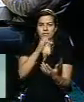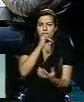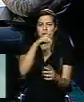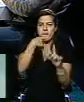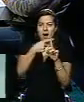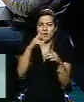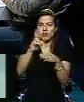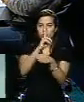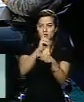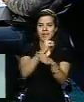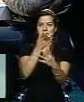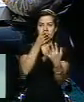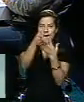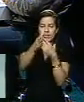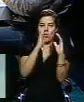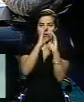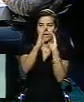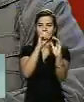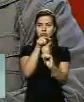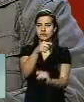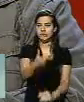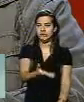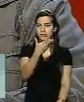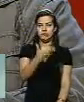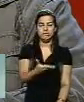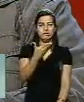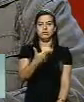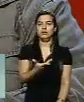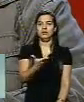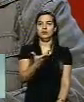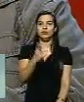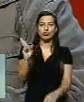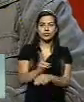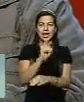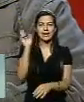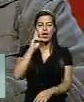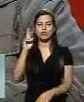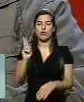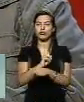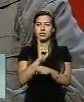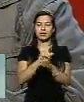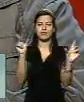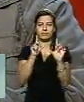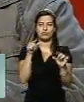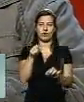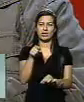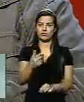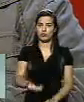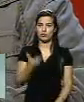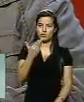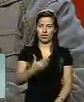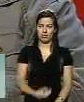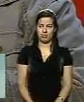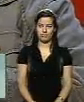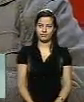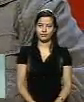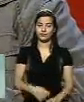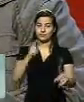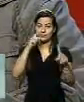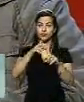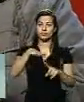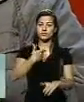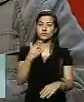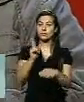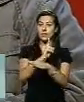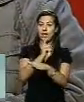medios. Y eso para todos y todas tenemos capacidad para aprender a usarlos de la mejor